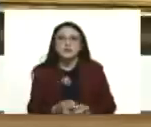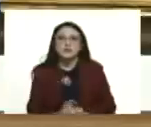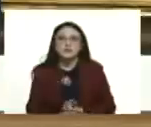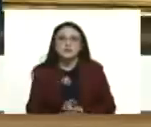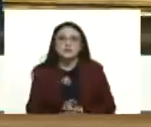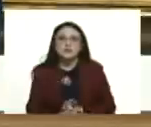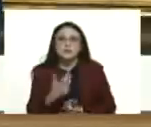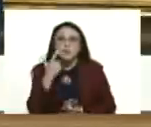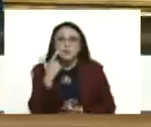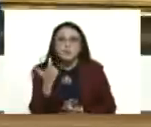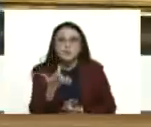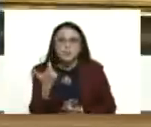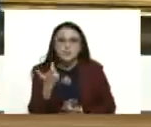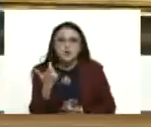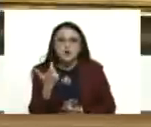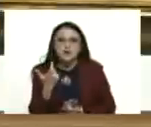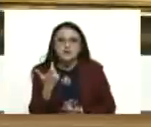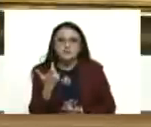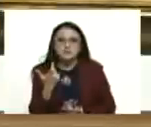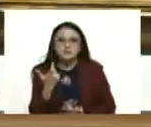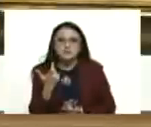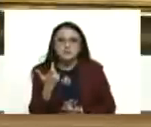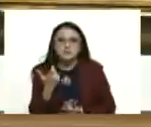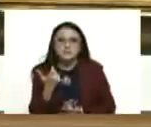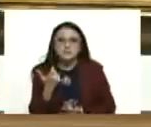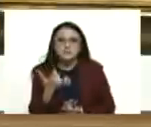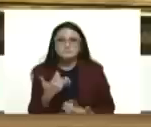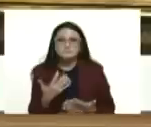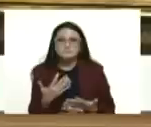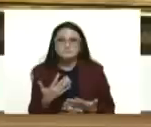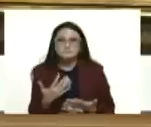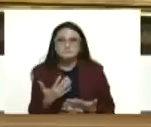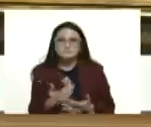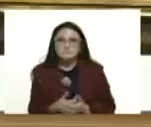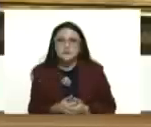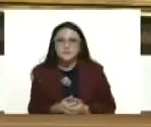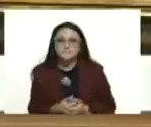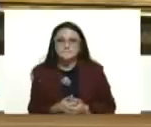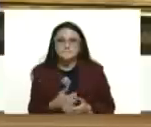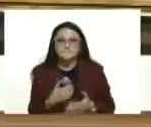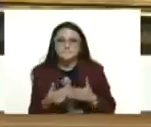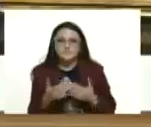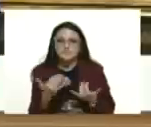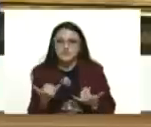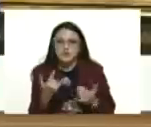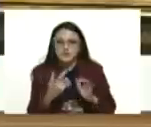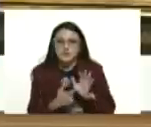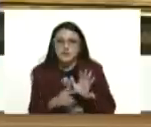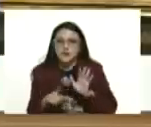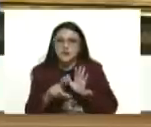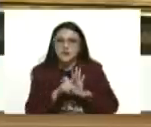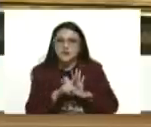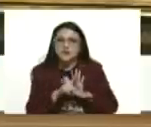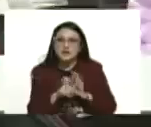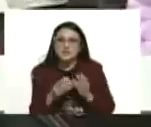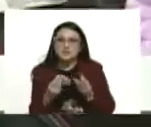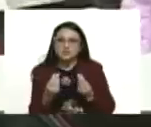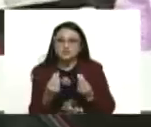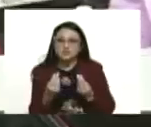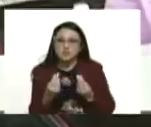Que busquemos, que desarrollemos, más allá de lo que está ya presentado, que es una ley de mucho